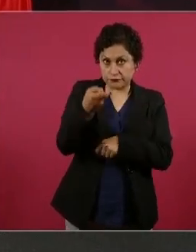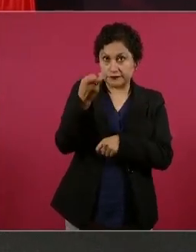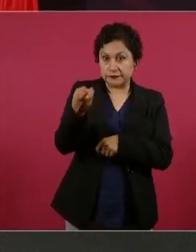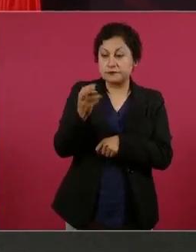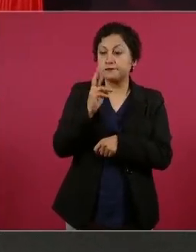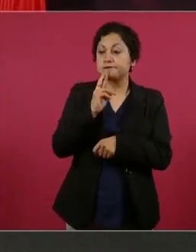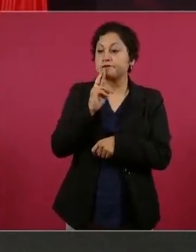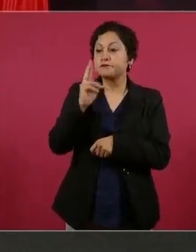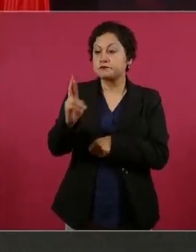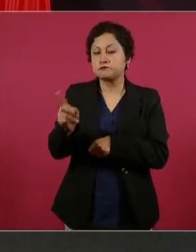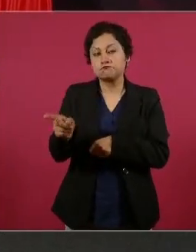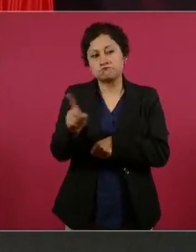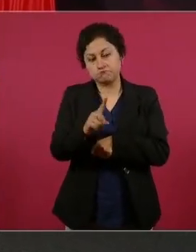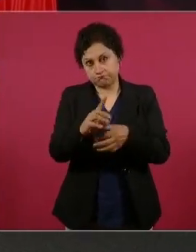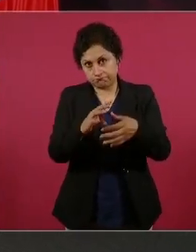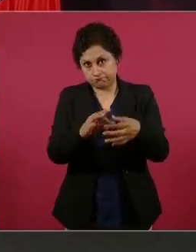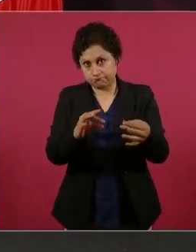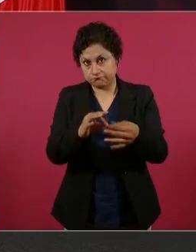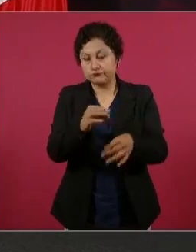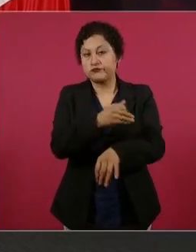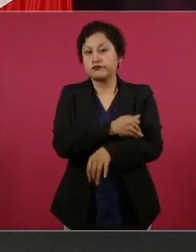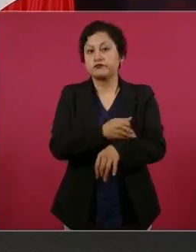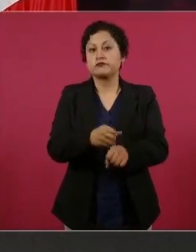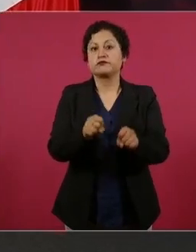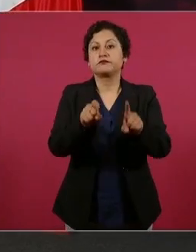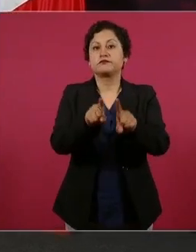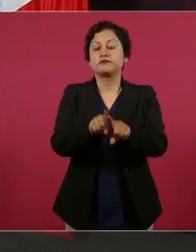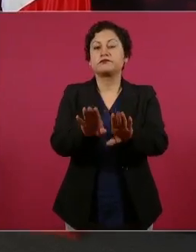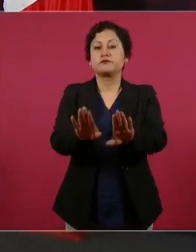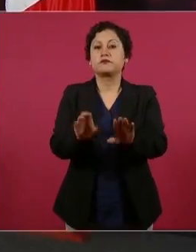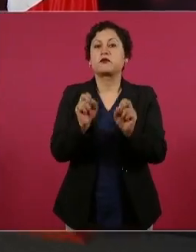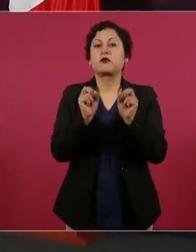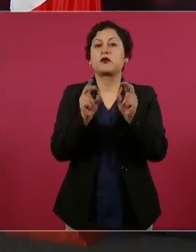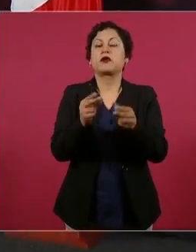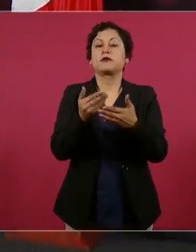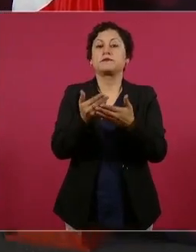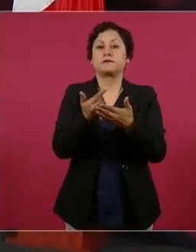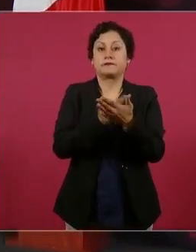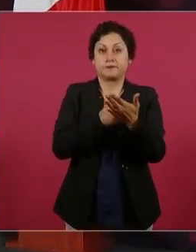bien, quedó Teresa Mora.